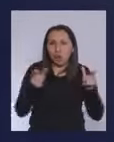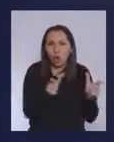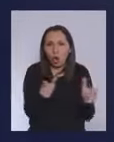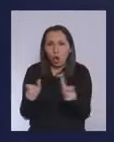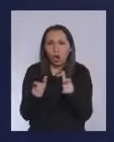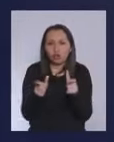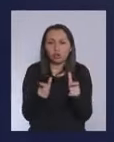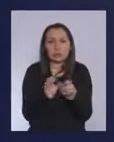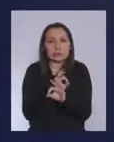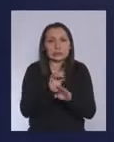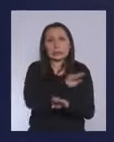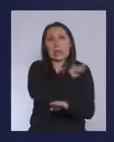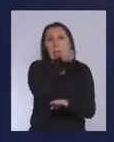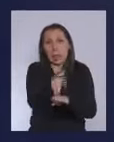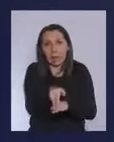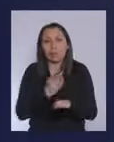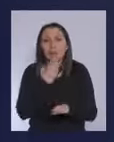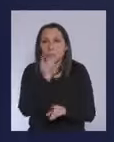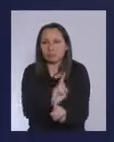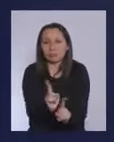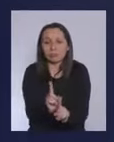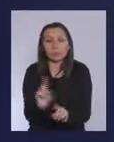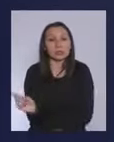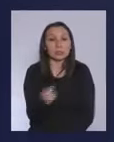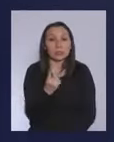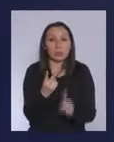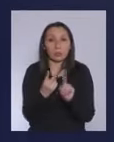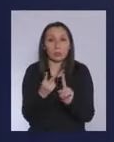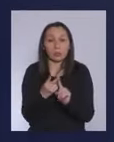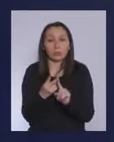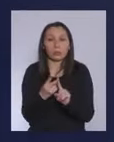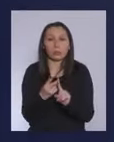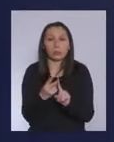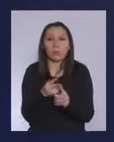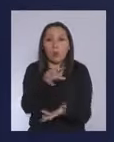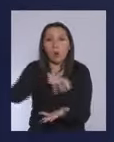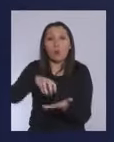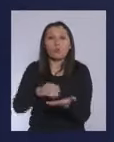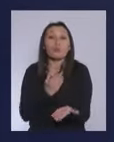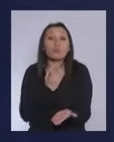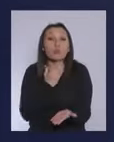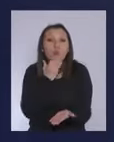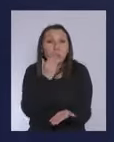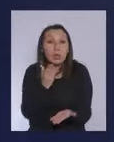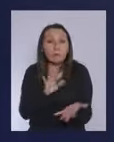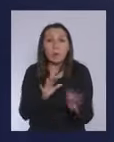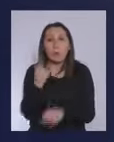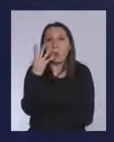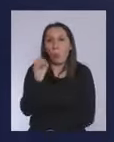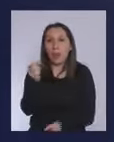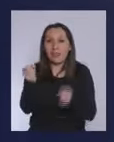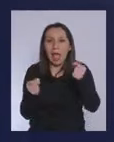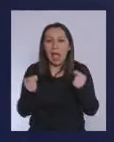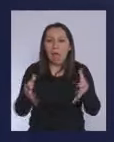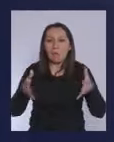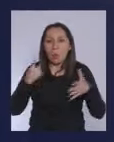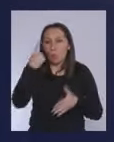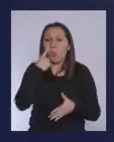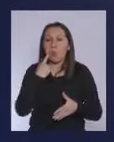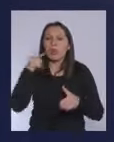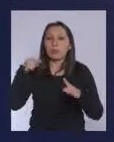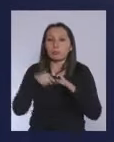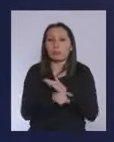llegan a la comuna de punta arena a la comuna de puntarenas entra en alrededor de 40 camiones diarios ellos